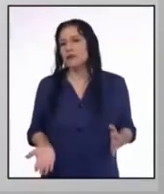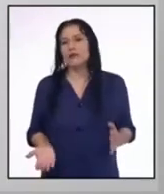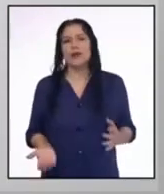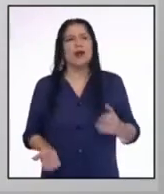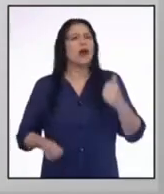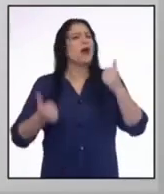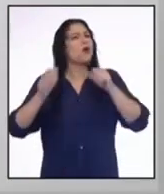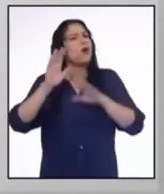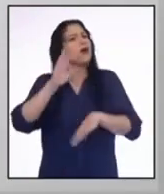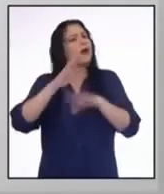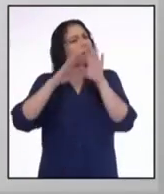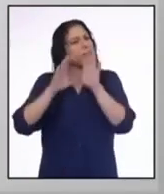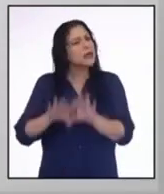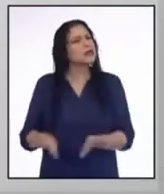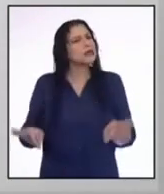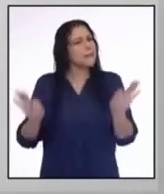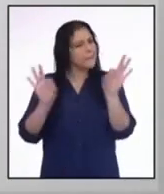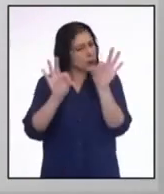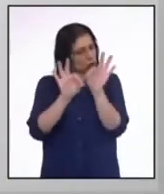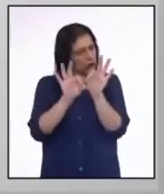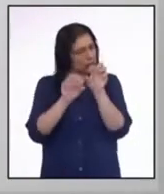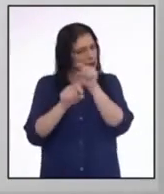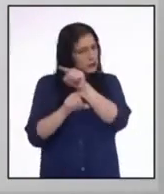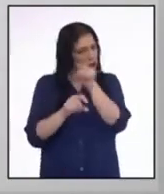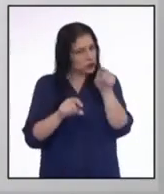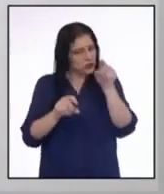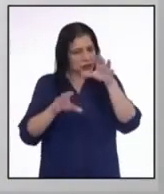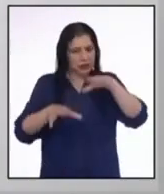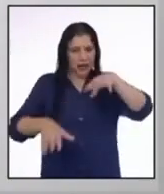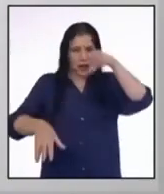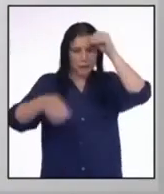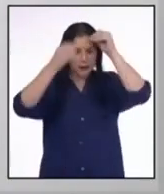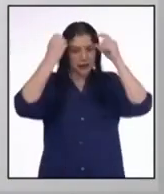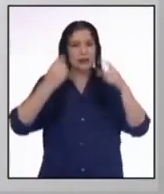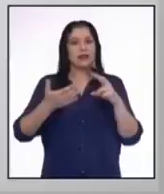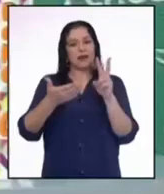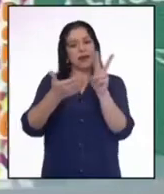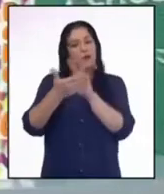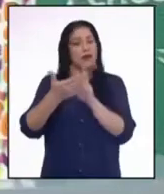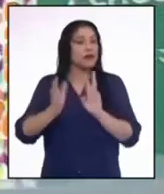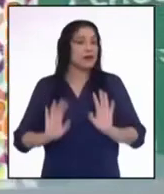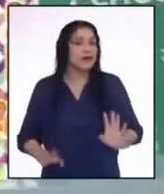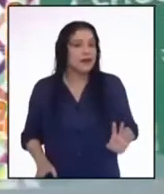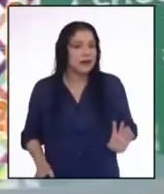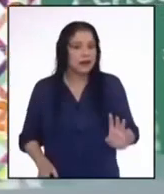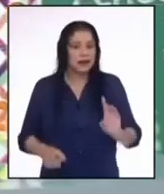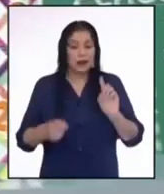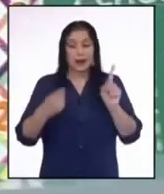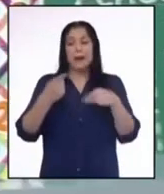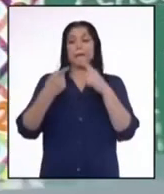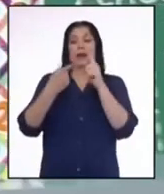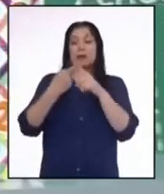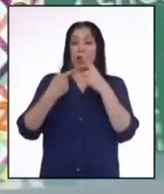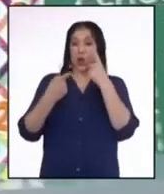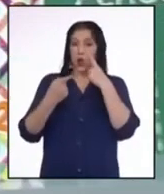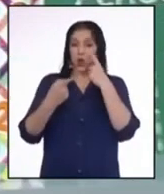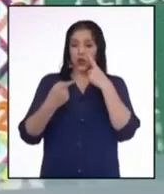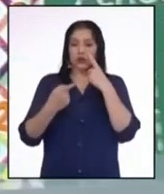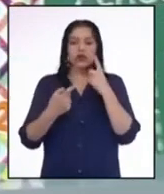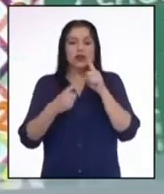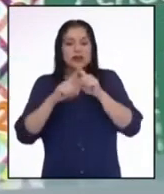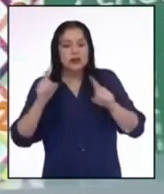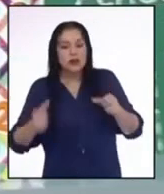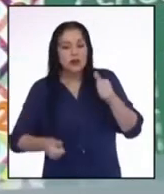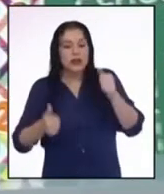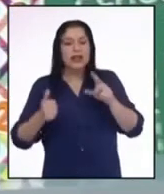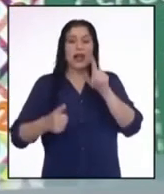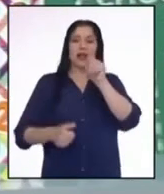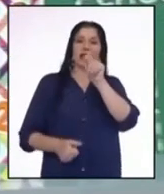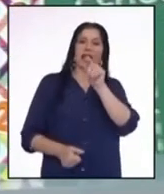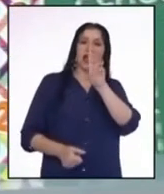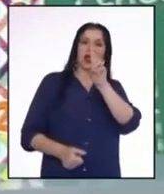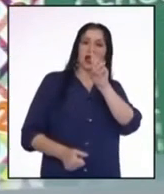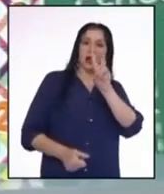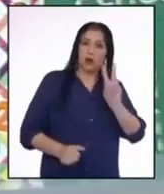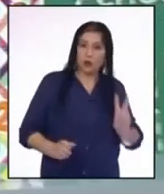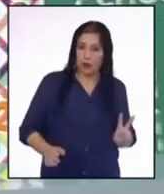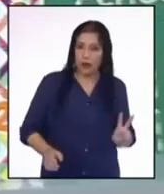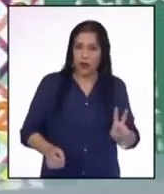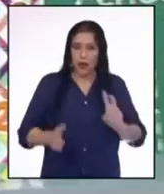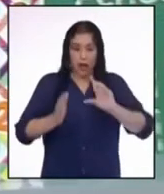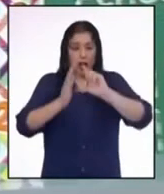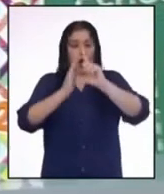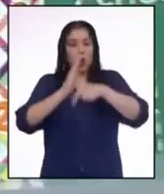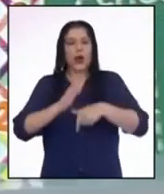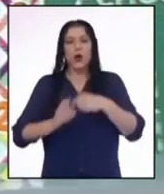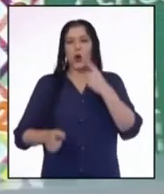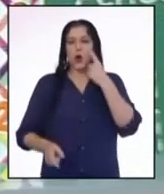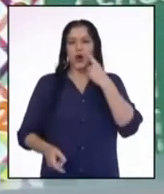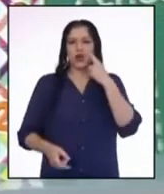es lo más importante que han aprendido de esta lectura? Primero, conocer y diferenciar la técnica del triángulo de la vida.